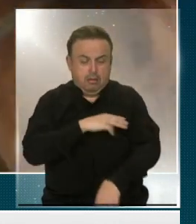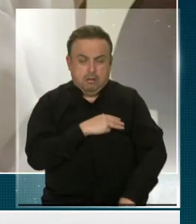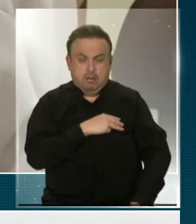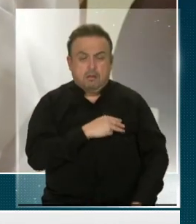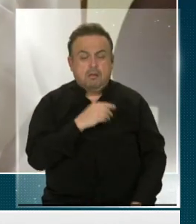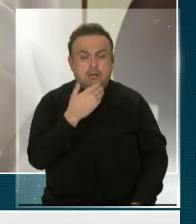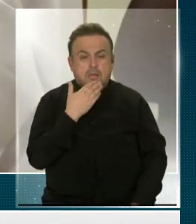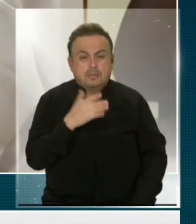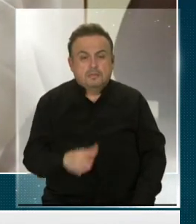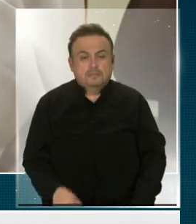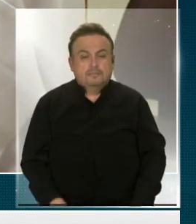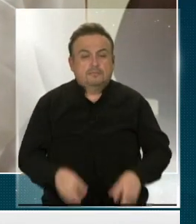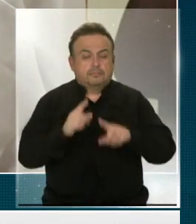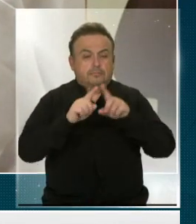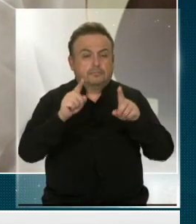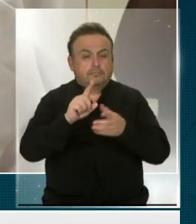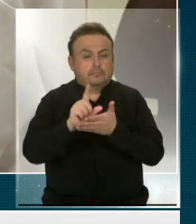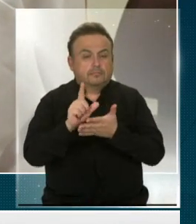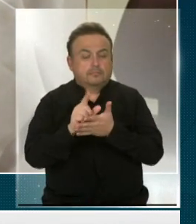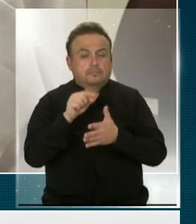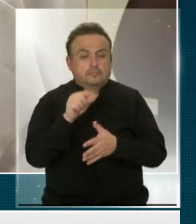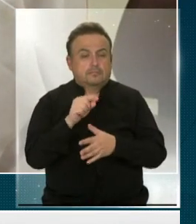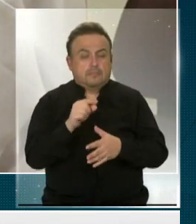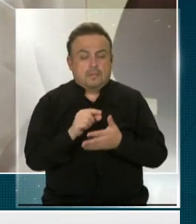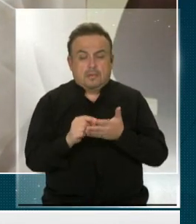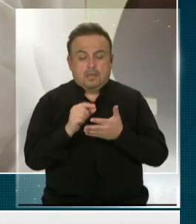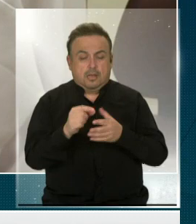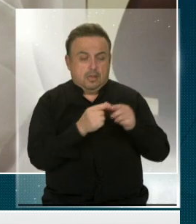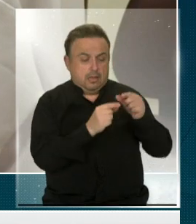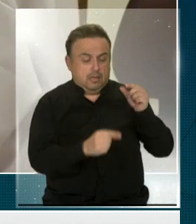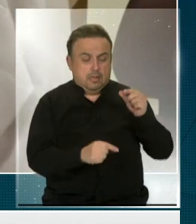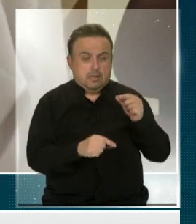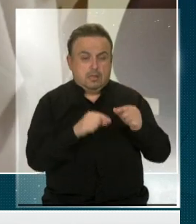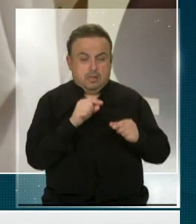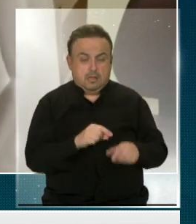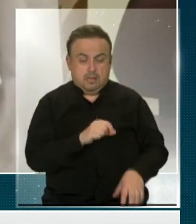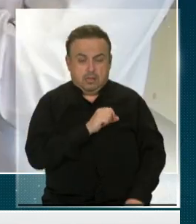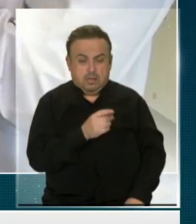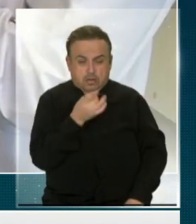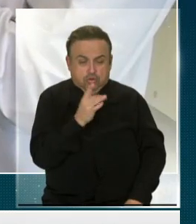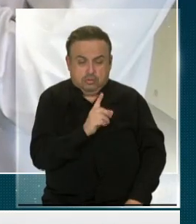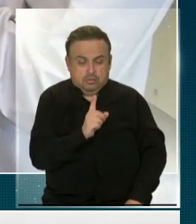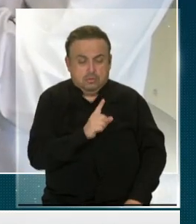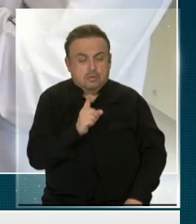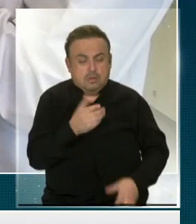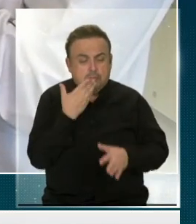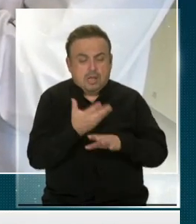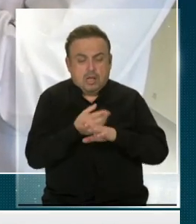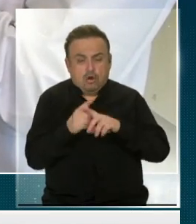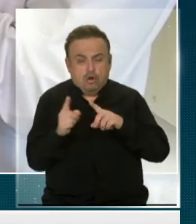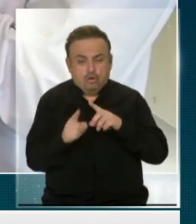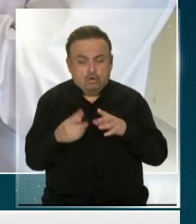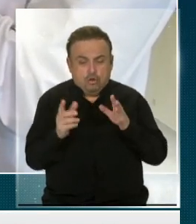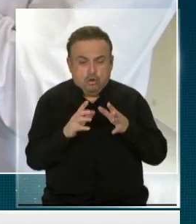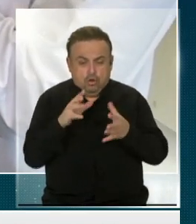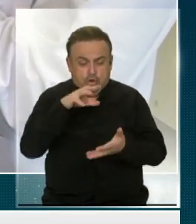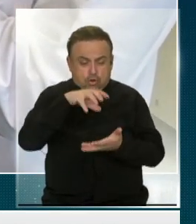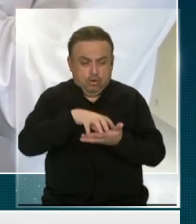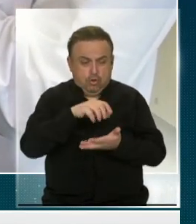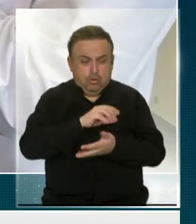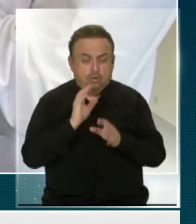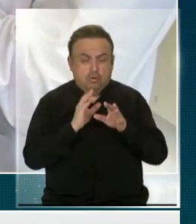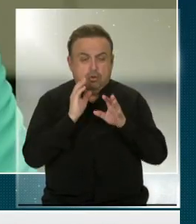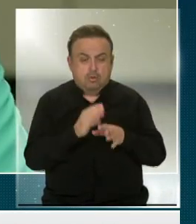y en otros sectores también del país no sólo el eje metropolitana con este candidato vacuna y hay otro candidato